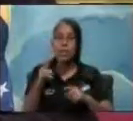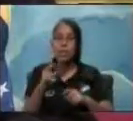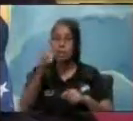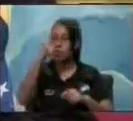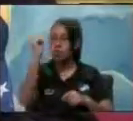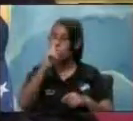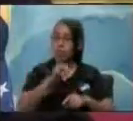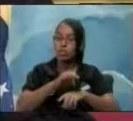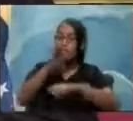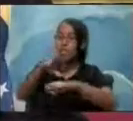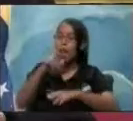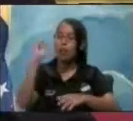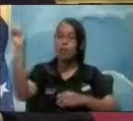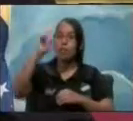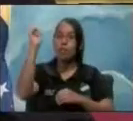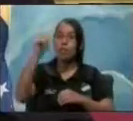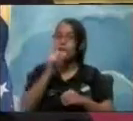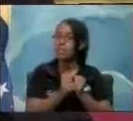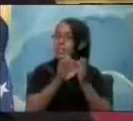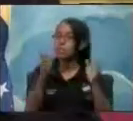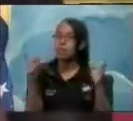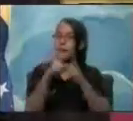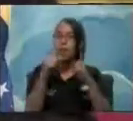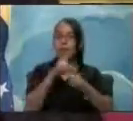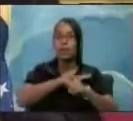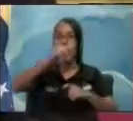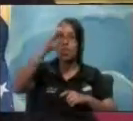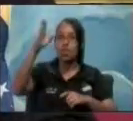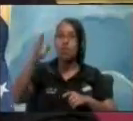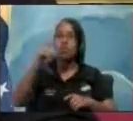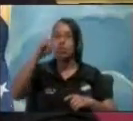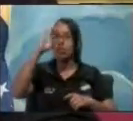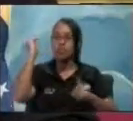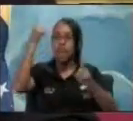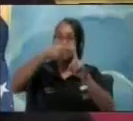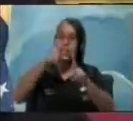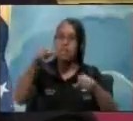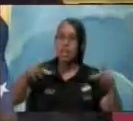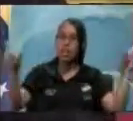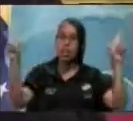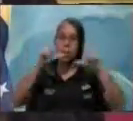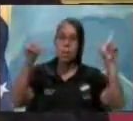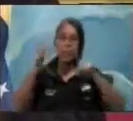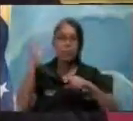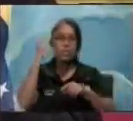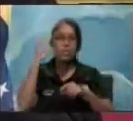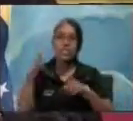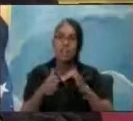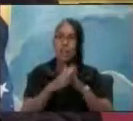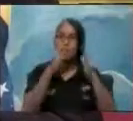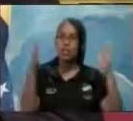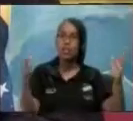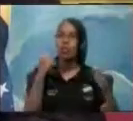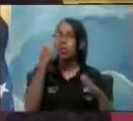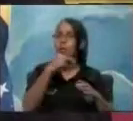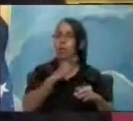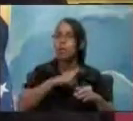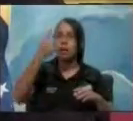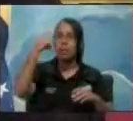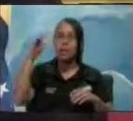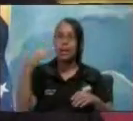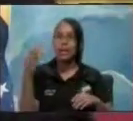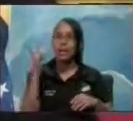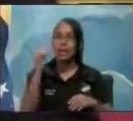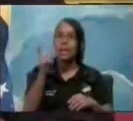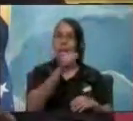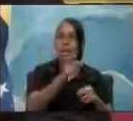está dejando a Venezuela así sin palabra de Dios. Dios, a través de estos matutinos, se está abriendo la boca de Dios para que la